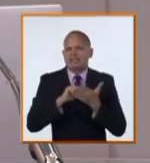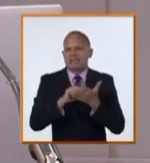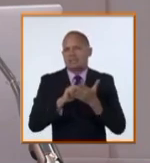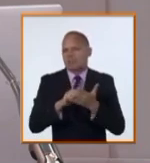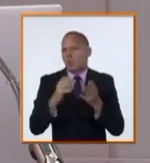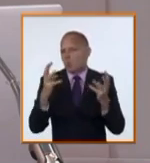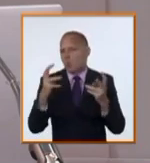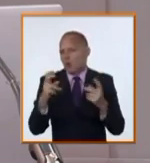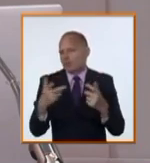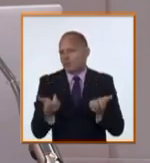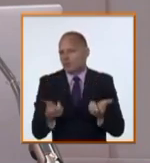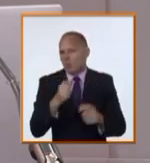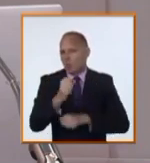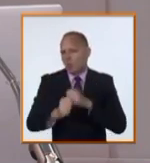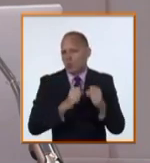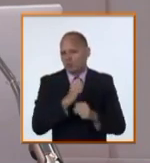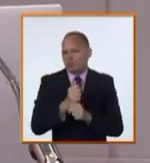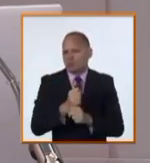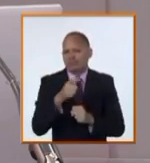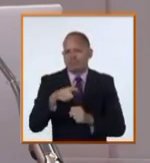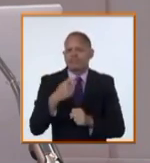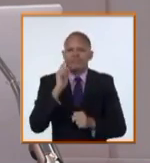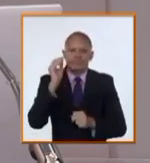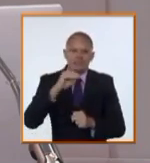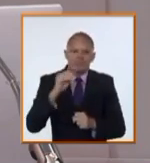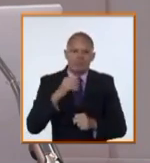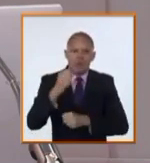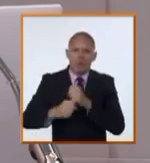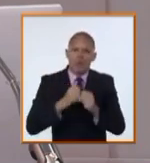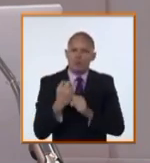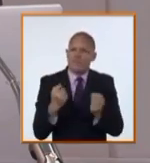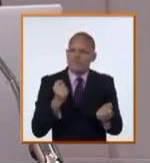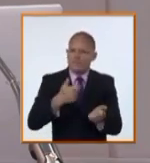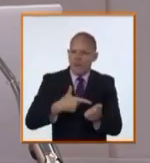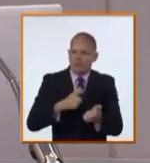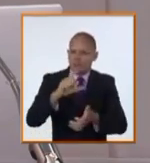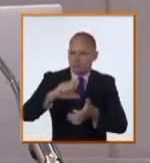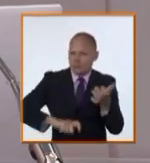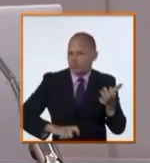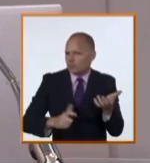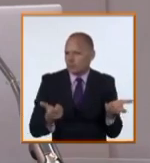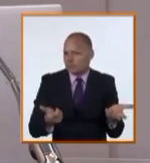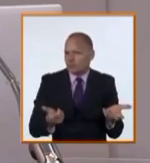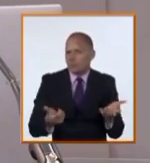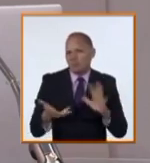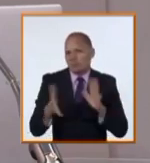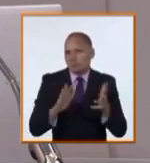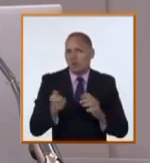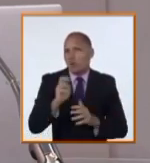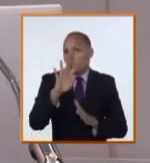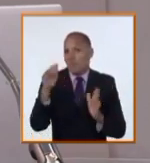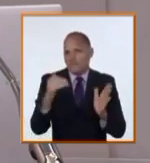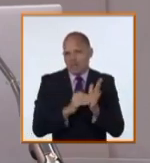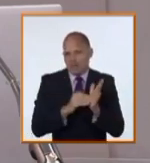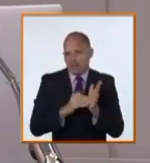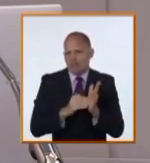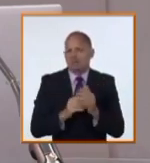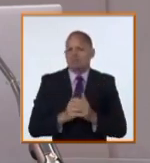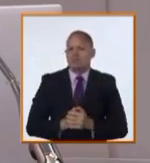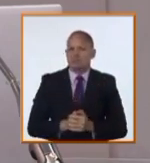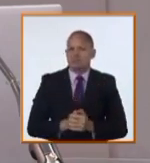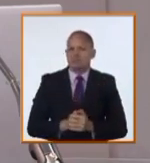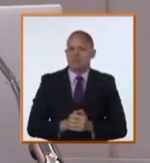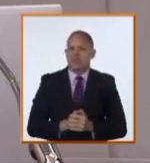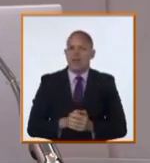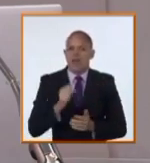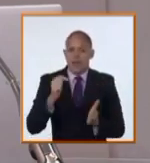de 300.000 operaciones de cobros por este tipo de bulevard y una de las principales ventajas que tiene